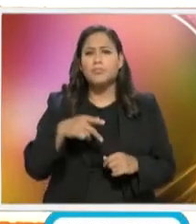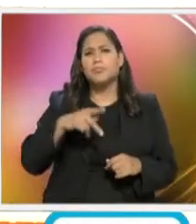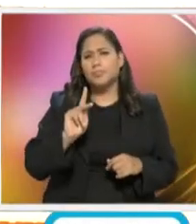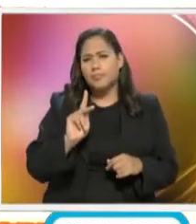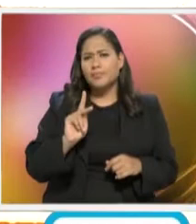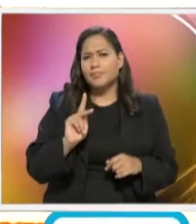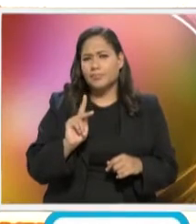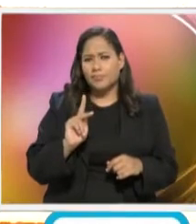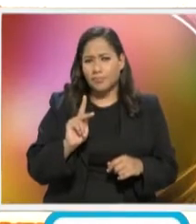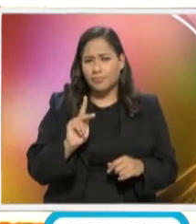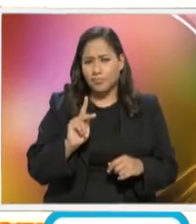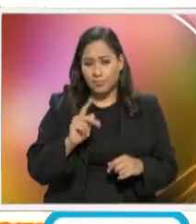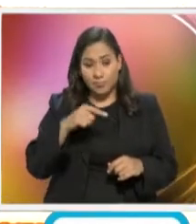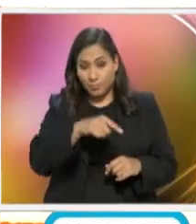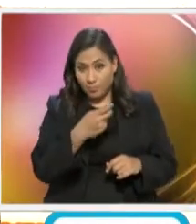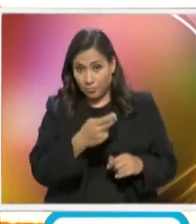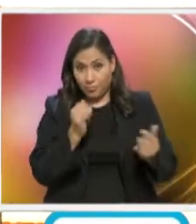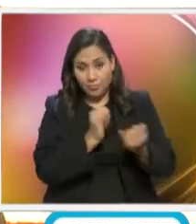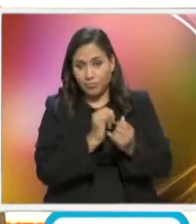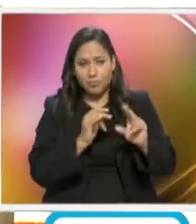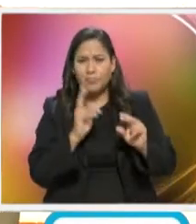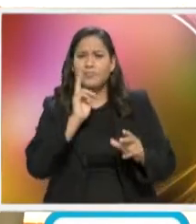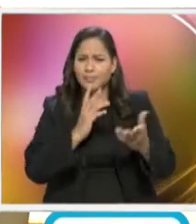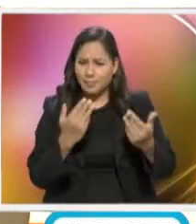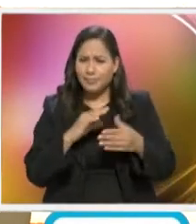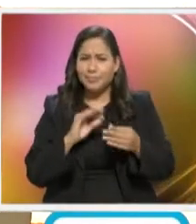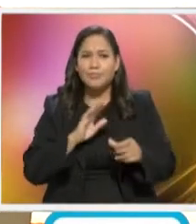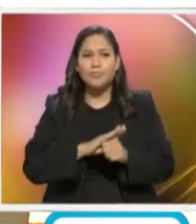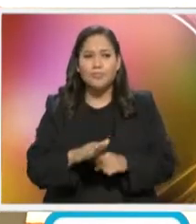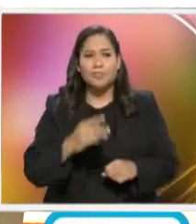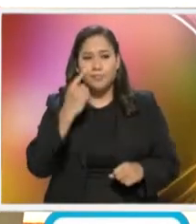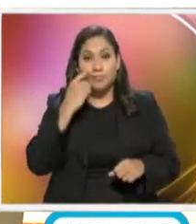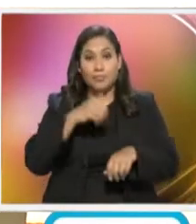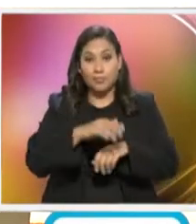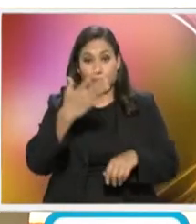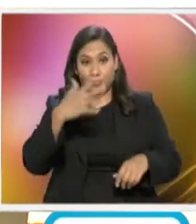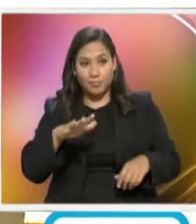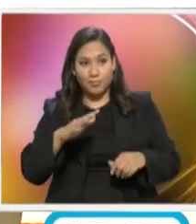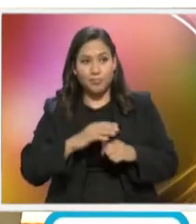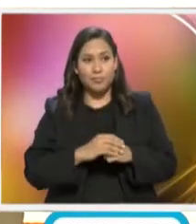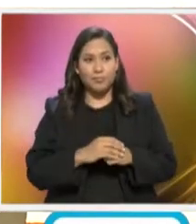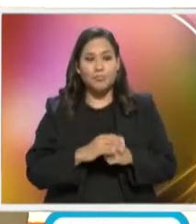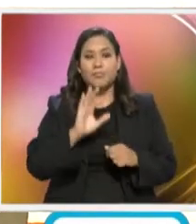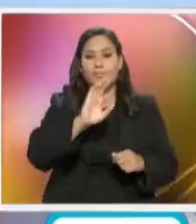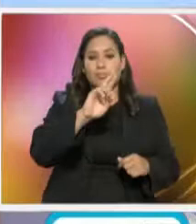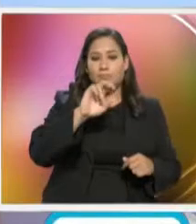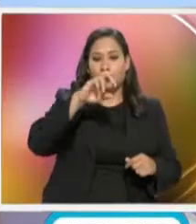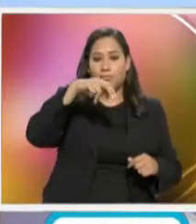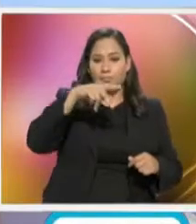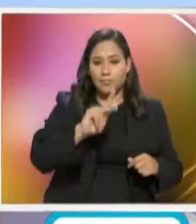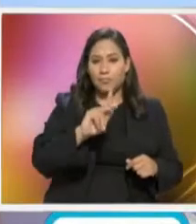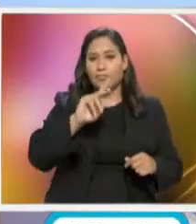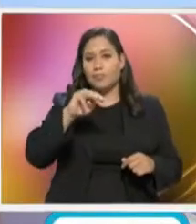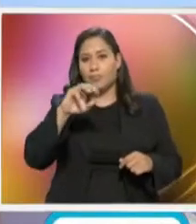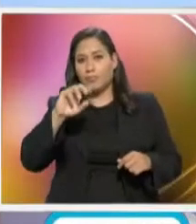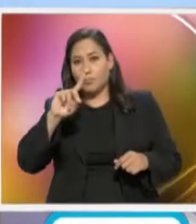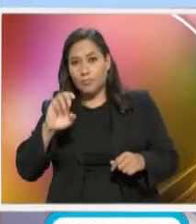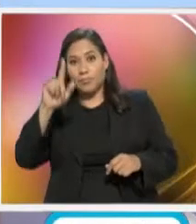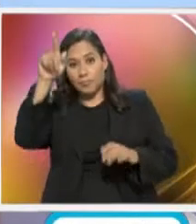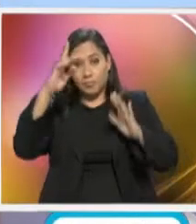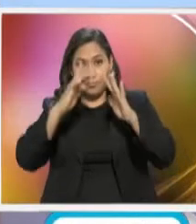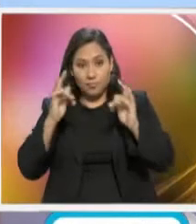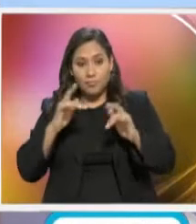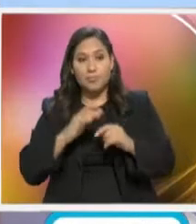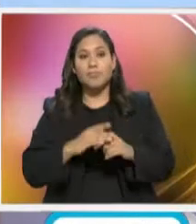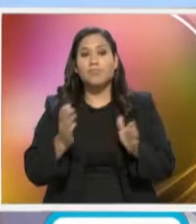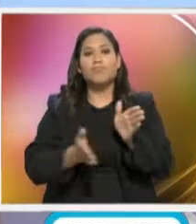pero no como estas, ¿no? A ver, cuéntanos cuáles son. Mira, la número 10 es la Grande Motte en Francia. ¿Ya? Y su